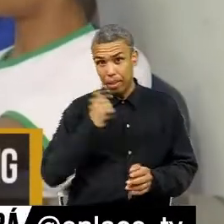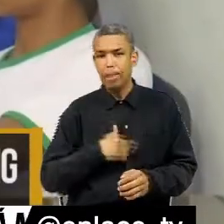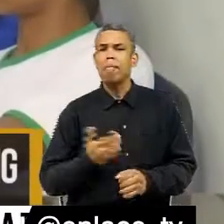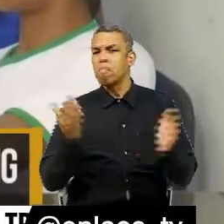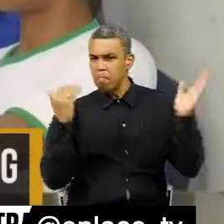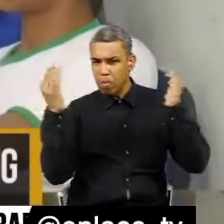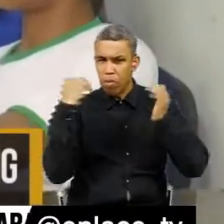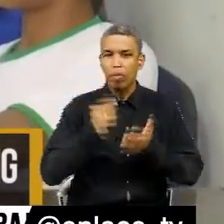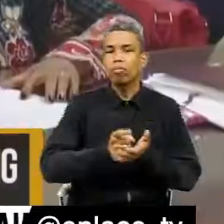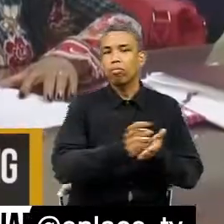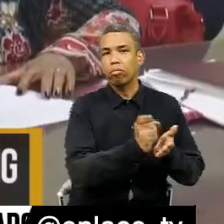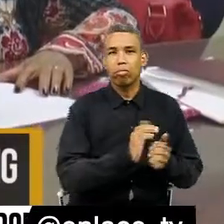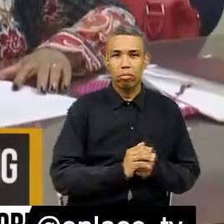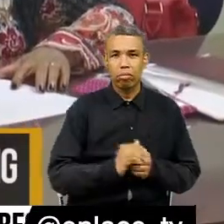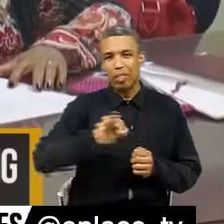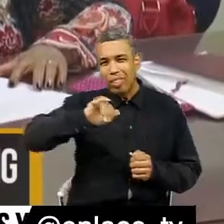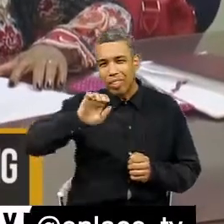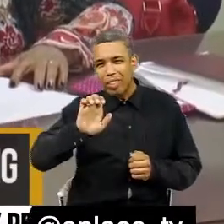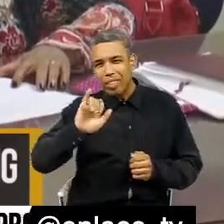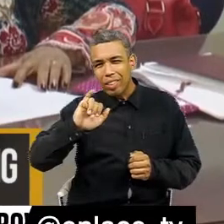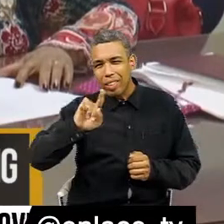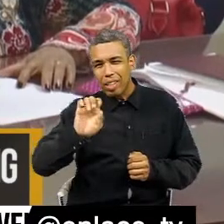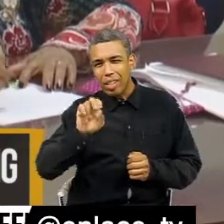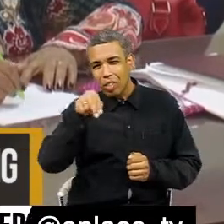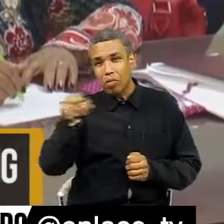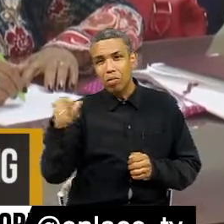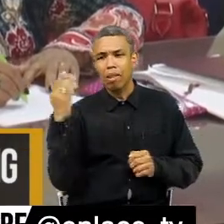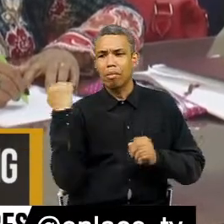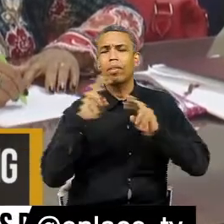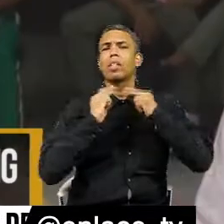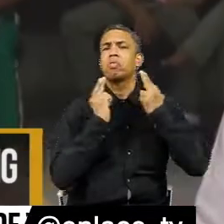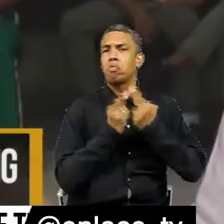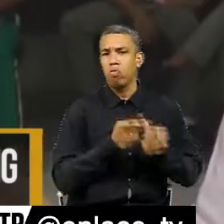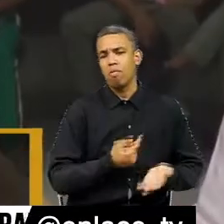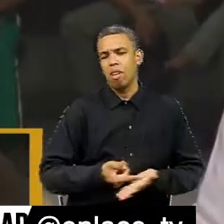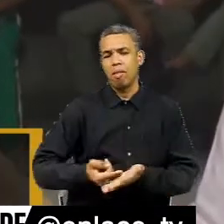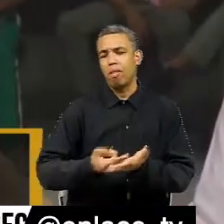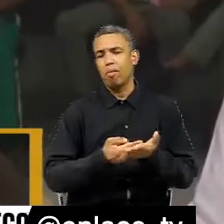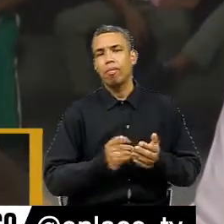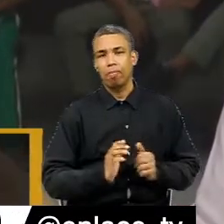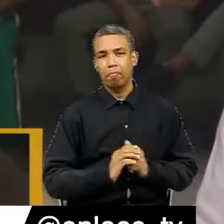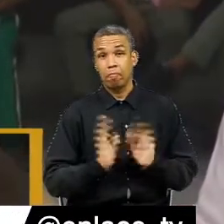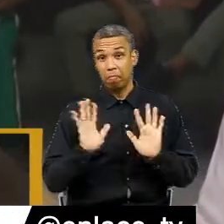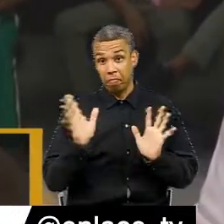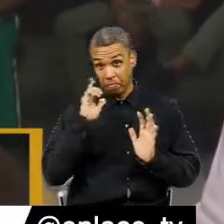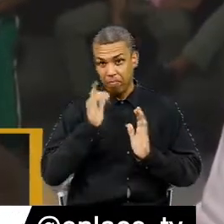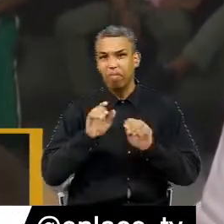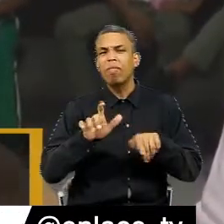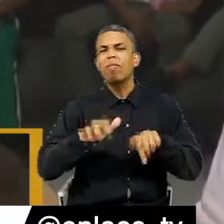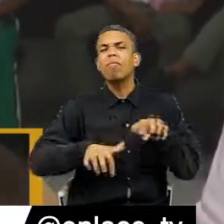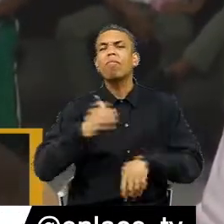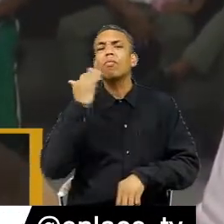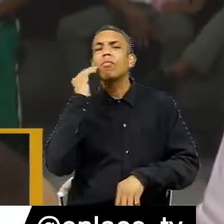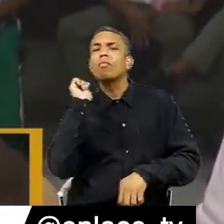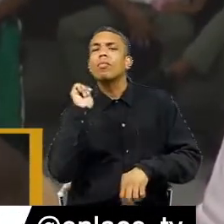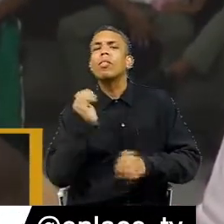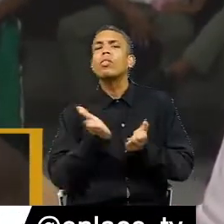presente la secretaria de Educación, Yesenia Jaraba. La idea era abrir el espacio para escucharlos a ellos, escuchar sus